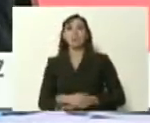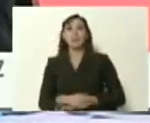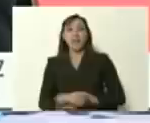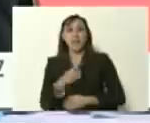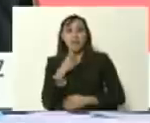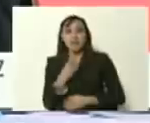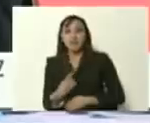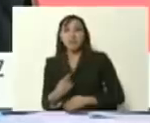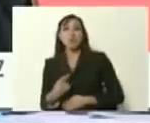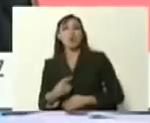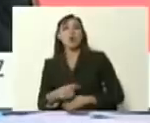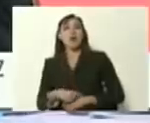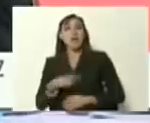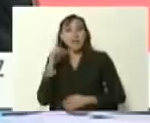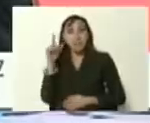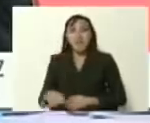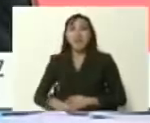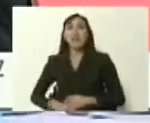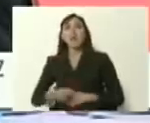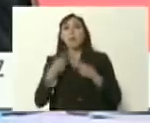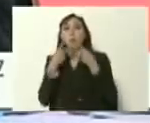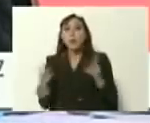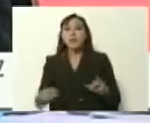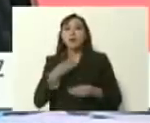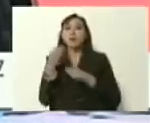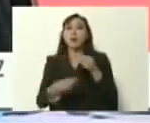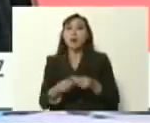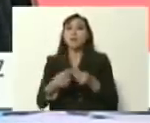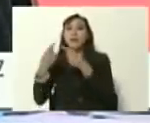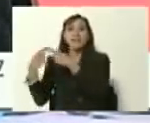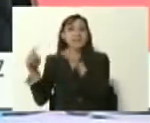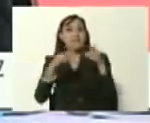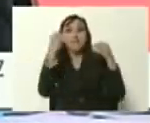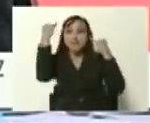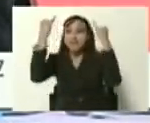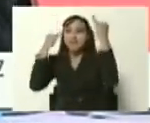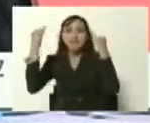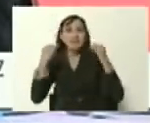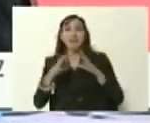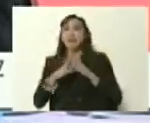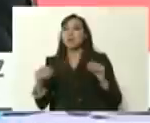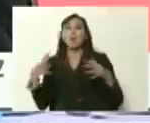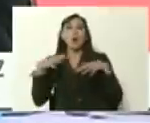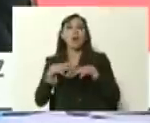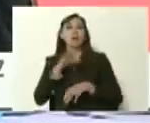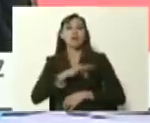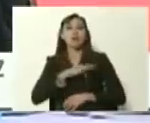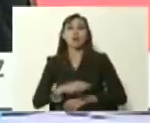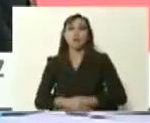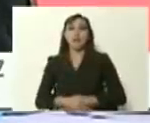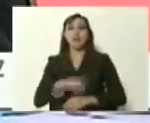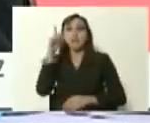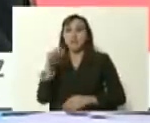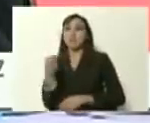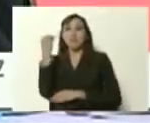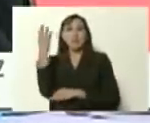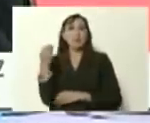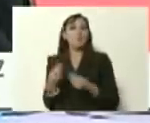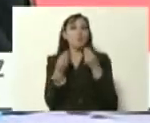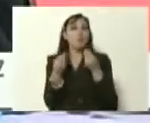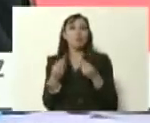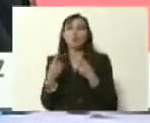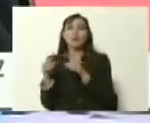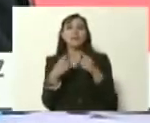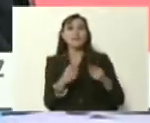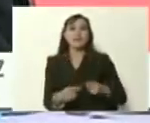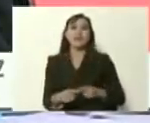como hemos publicado en TikTok tantas diferencias, como hemos publicado en Facebook tantas diferencias, como hemos dado tantos discursos desde la diferencia,